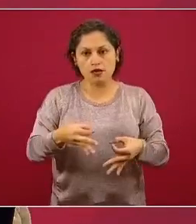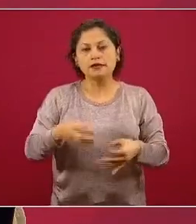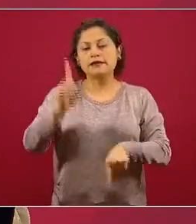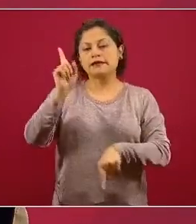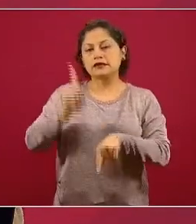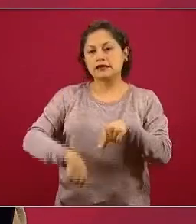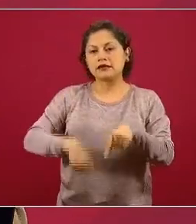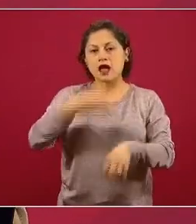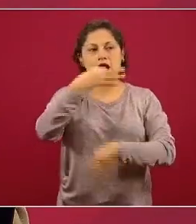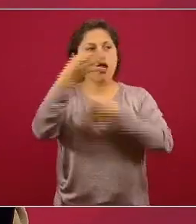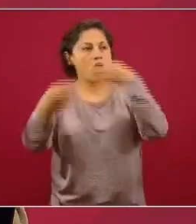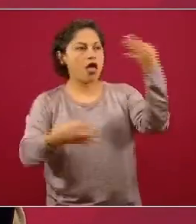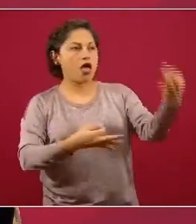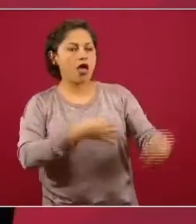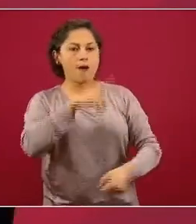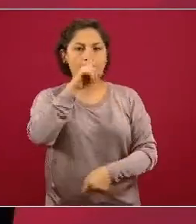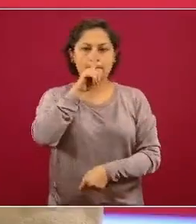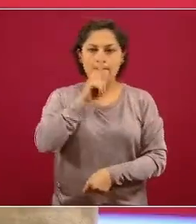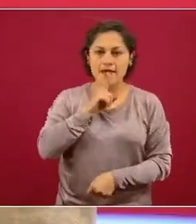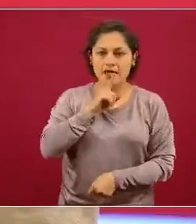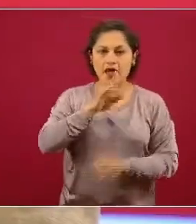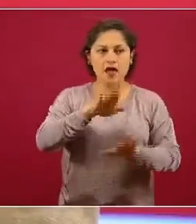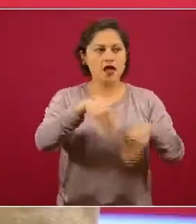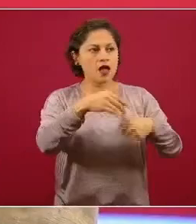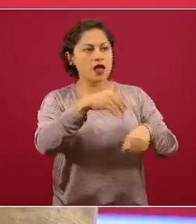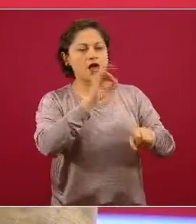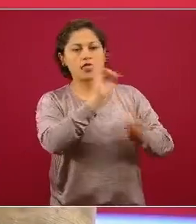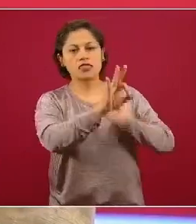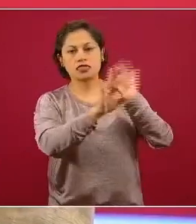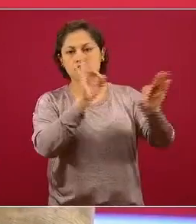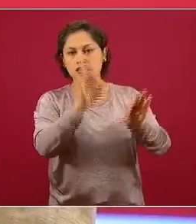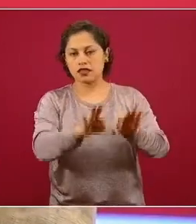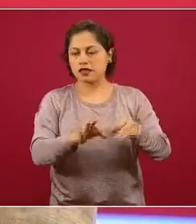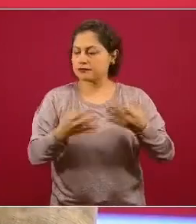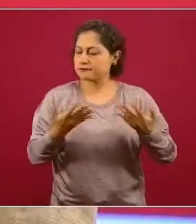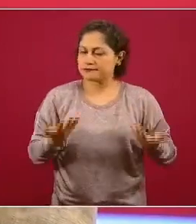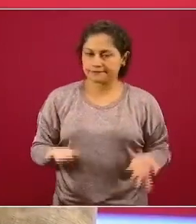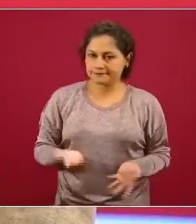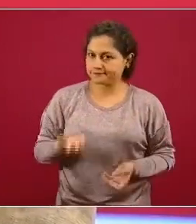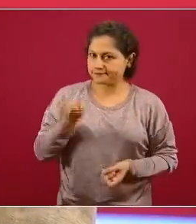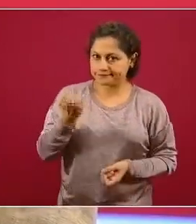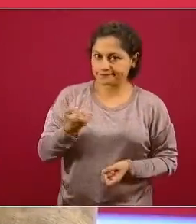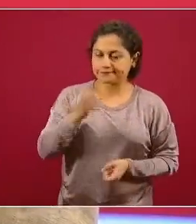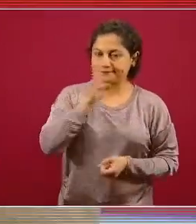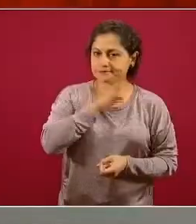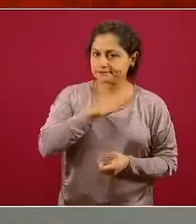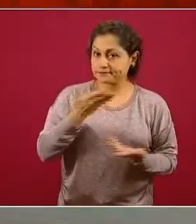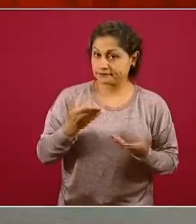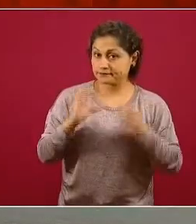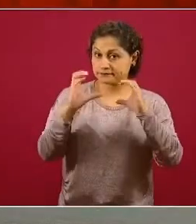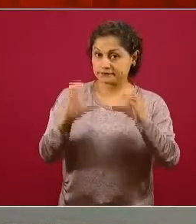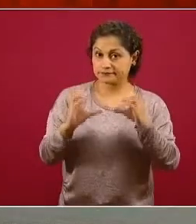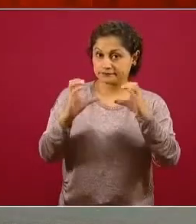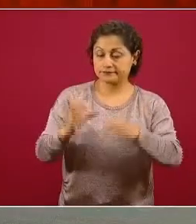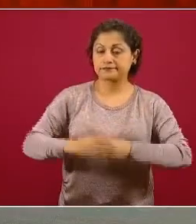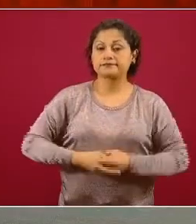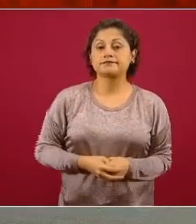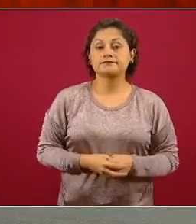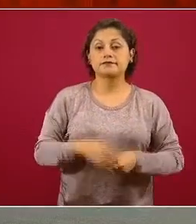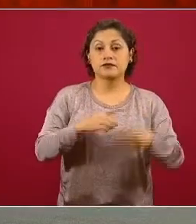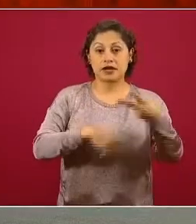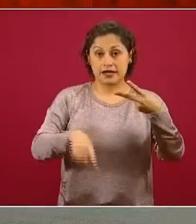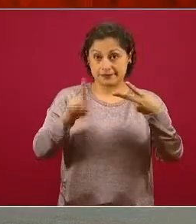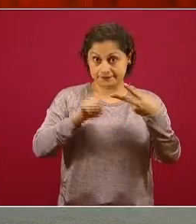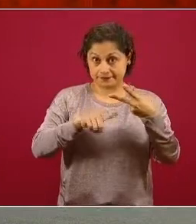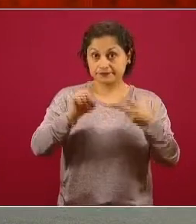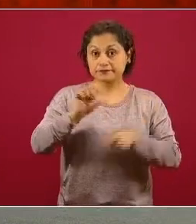generado a partir de distintas distorsiones deliberadas de la información. Y la segunda